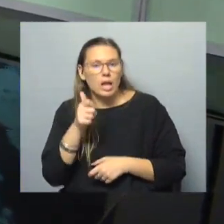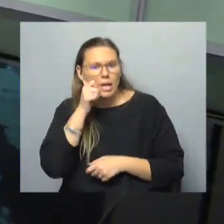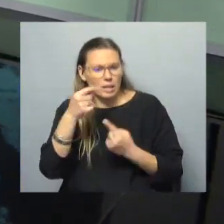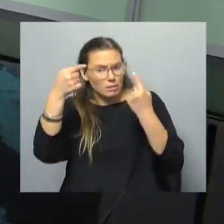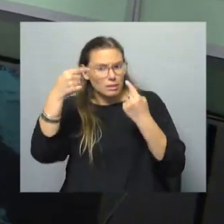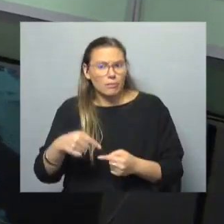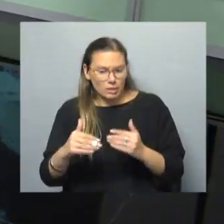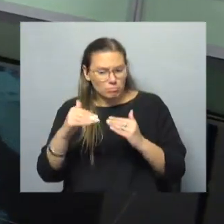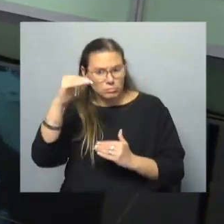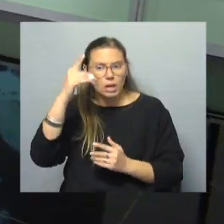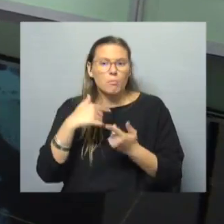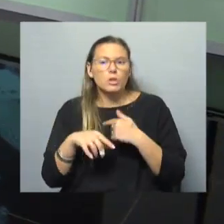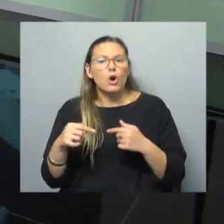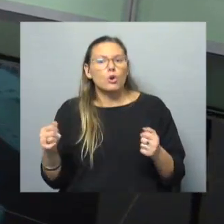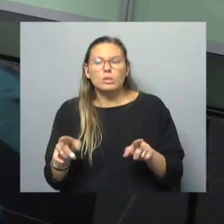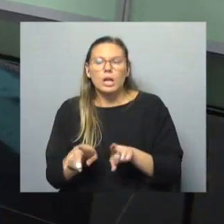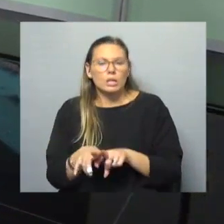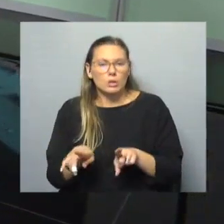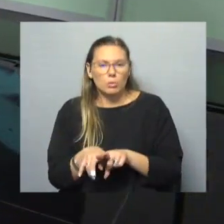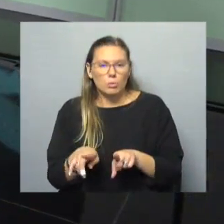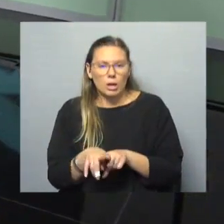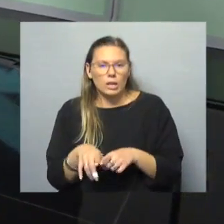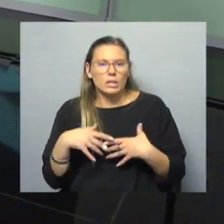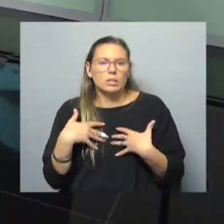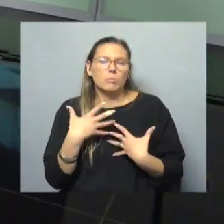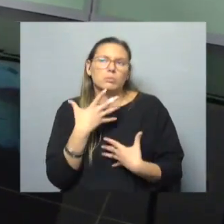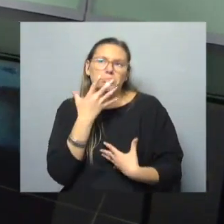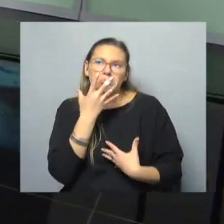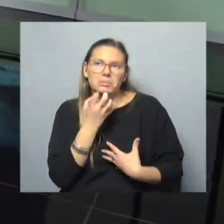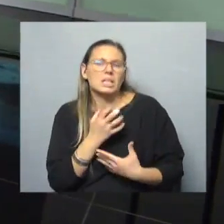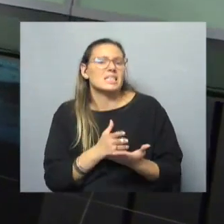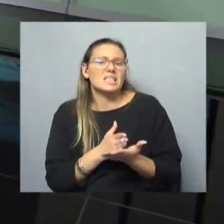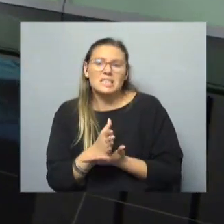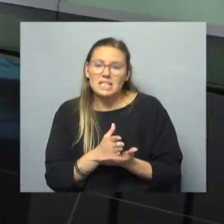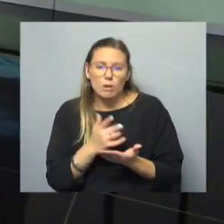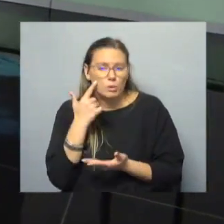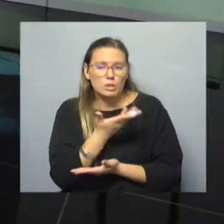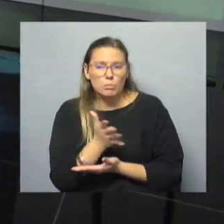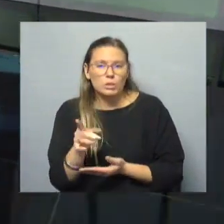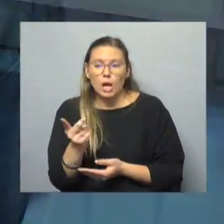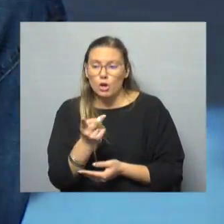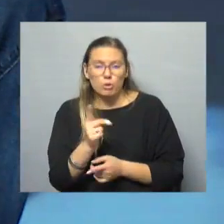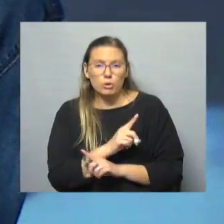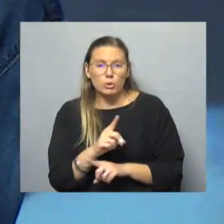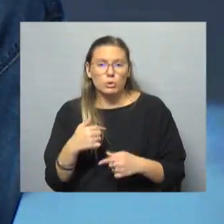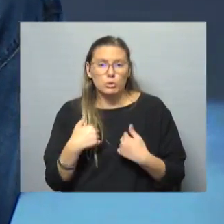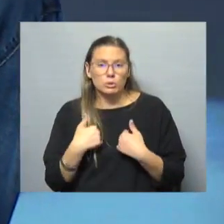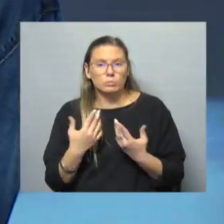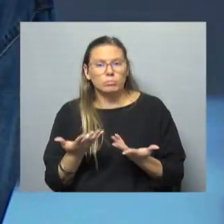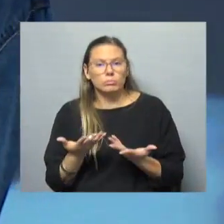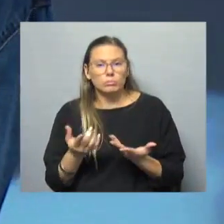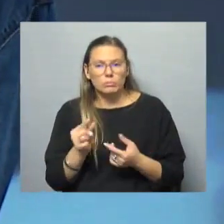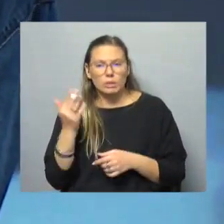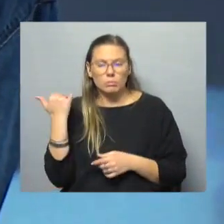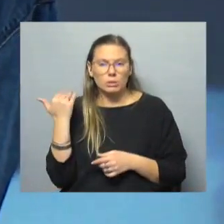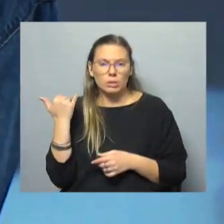nada, tenían muchísimas cosas. Sí, pero eso, la figura de la melancolía está presente todo el documental. Sí, no solamente en ellos. Vos sabés que a mí me pasó una cosa curiosa hace